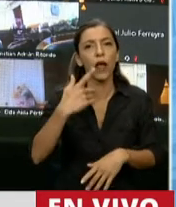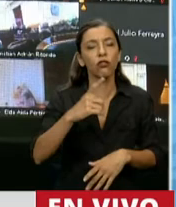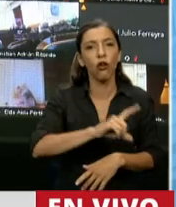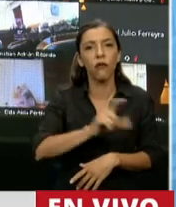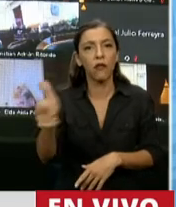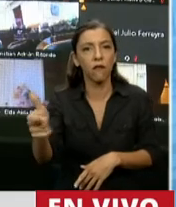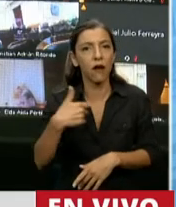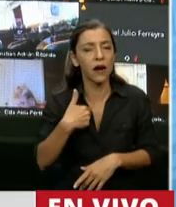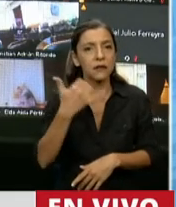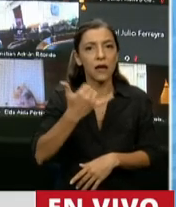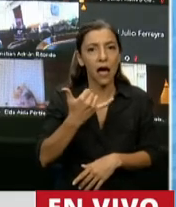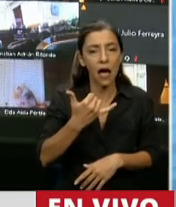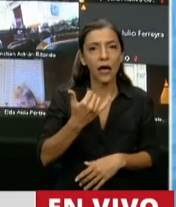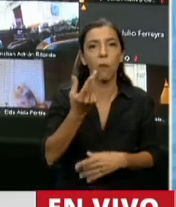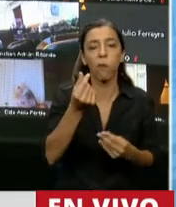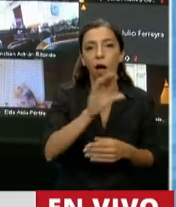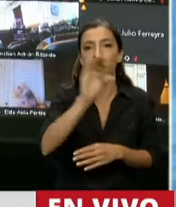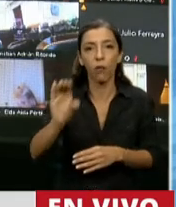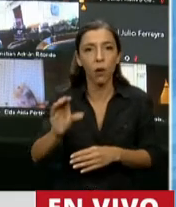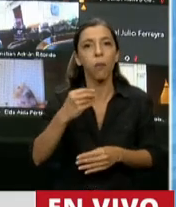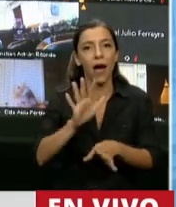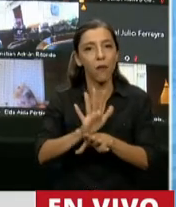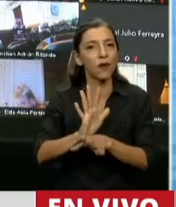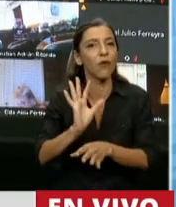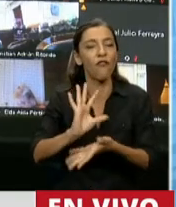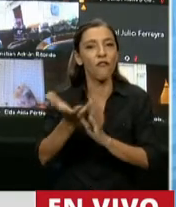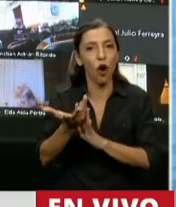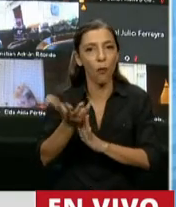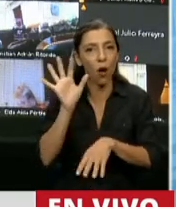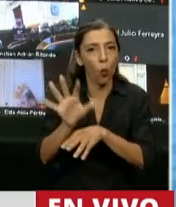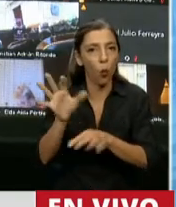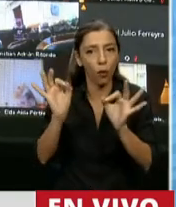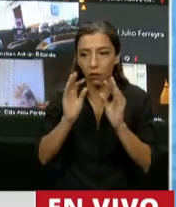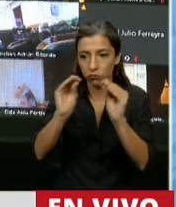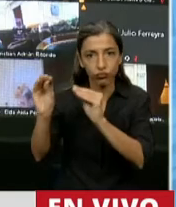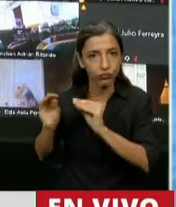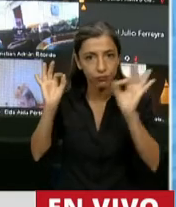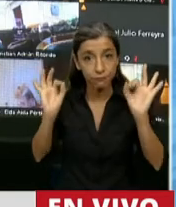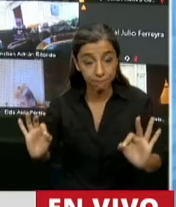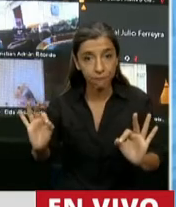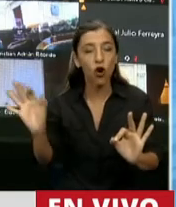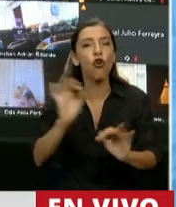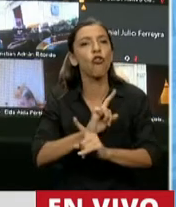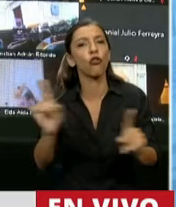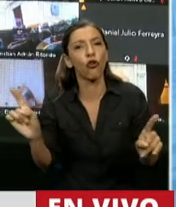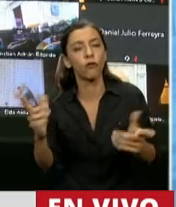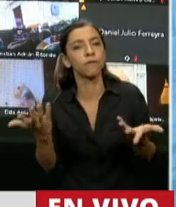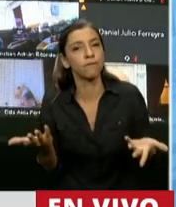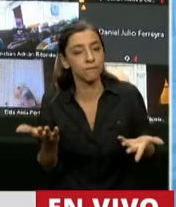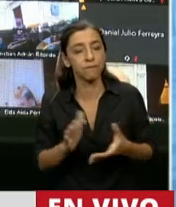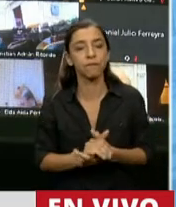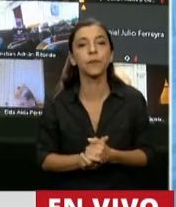de acuerdo a lo que se le transfirió a la ciudad de buenos aires resulta que el análisis